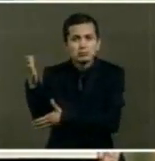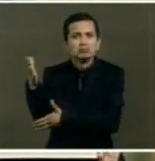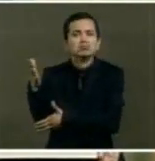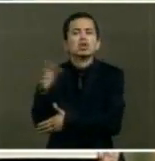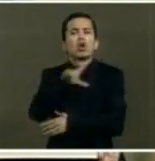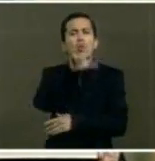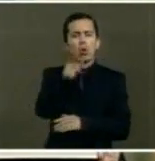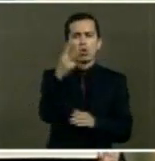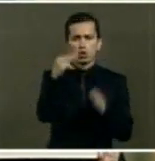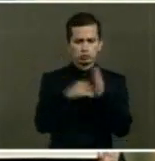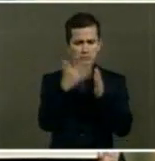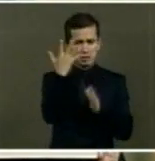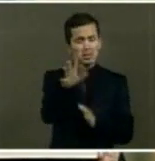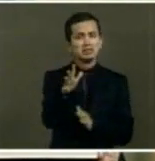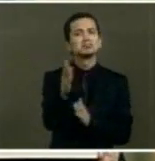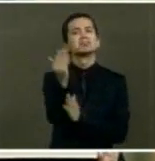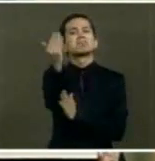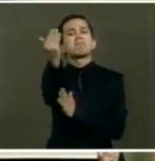se redujo a